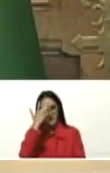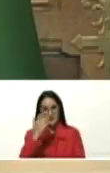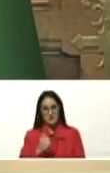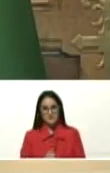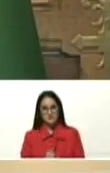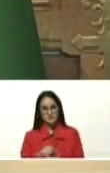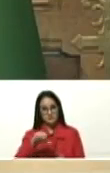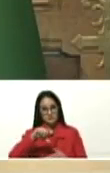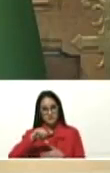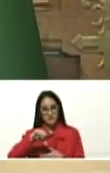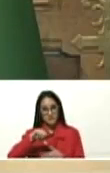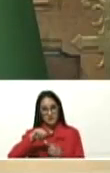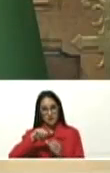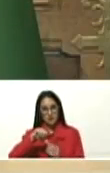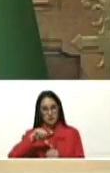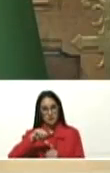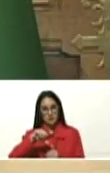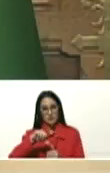suramericanista.